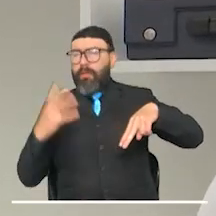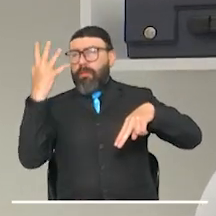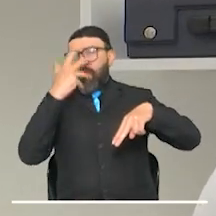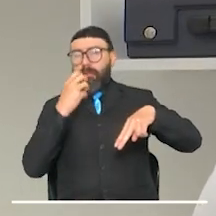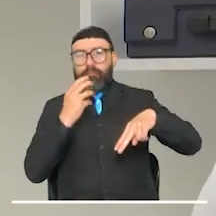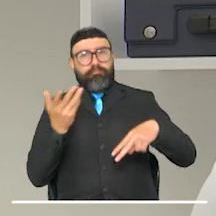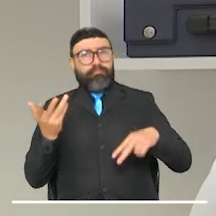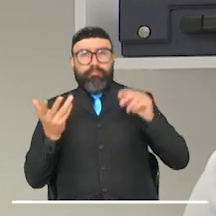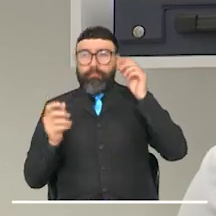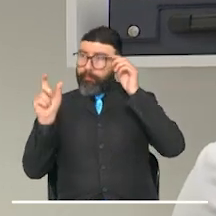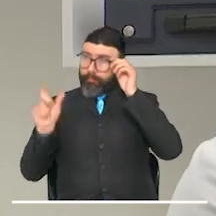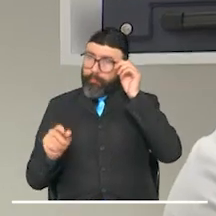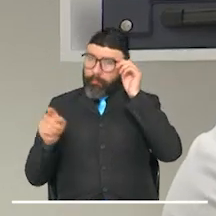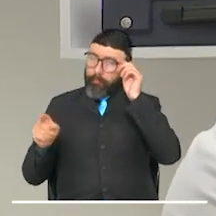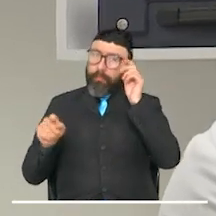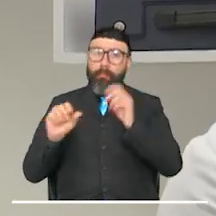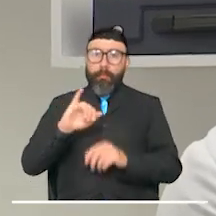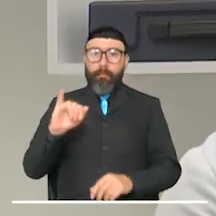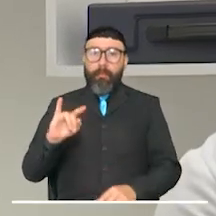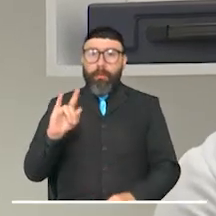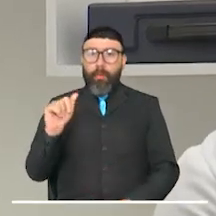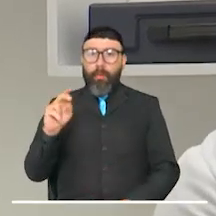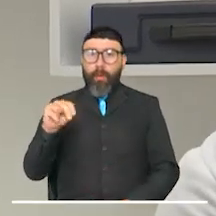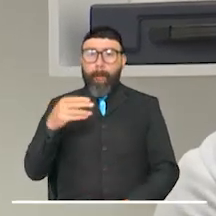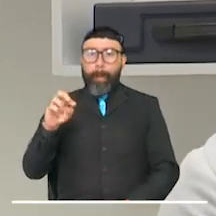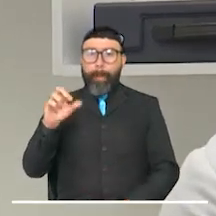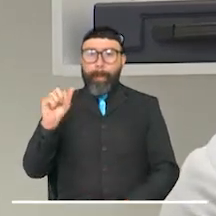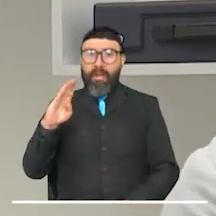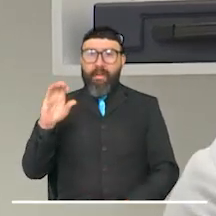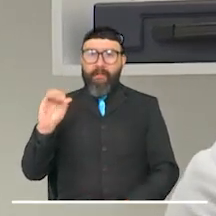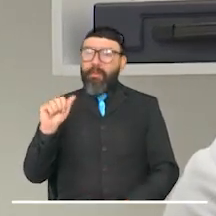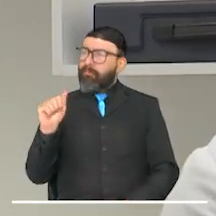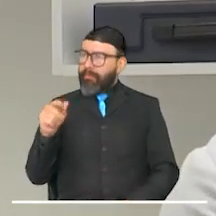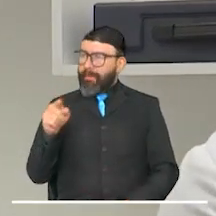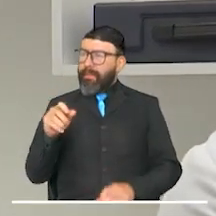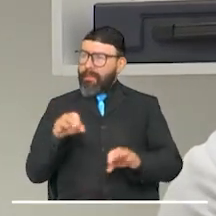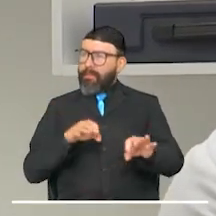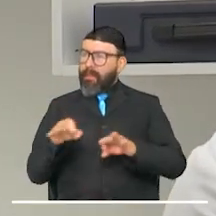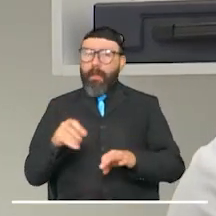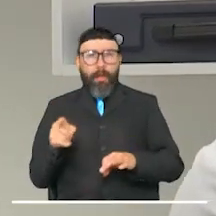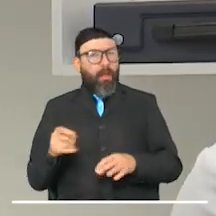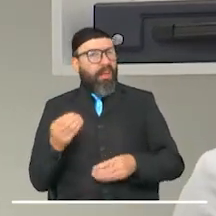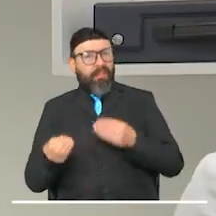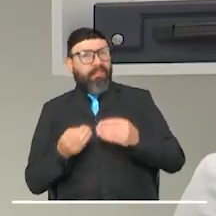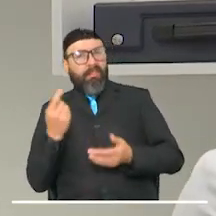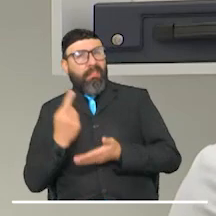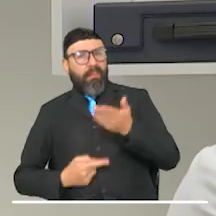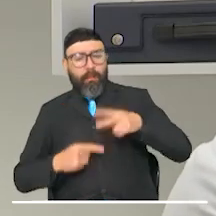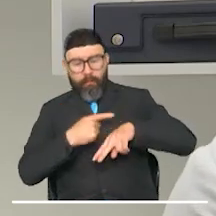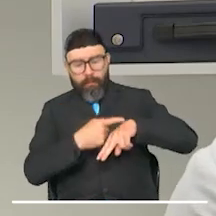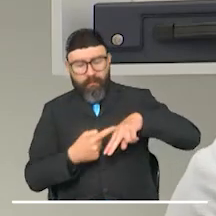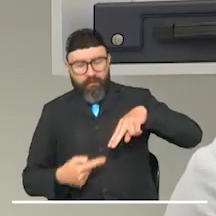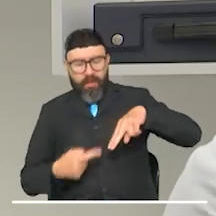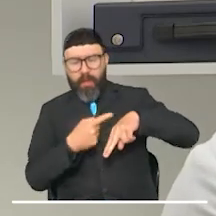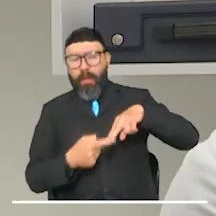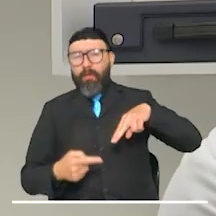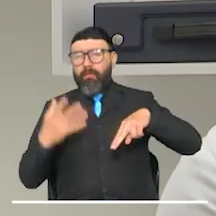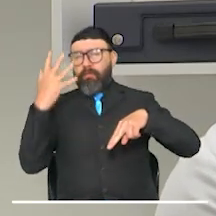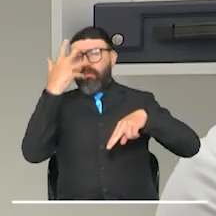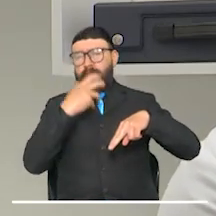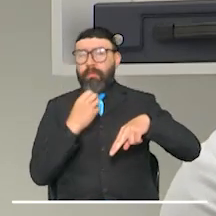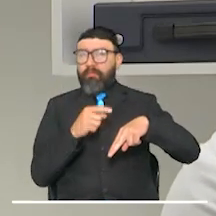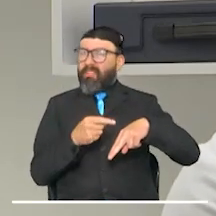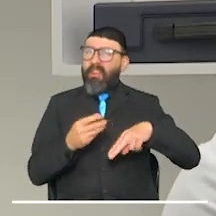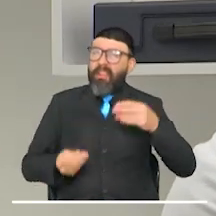ahora el doctor Juan Pablo Restrepo nos va a enseñar Qué hacer para tener unas piernas hermosas porque también cuando pasan a flebología cuando